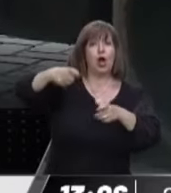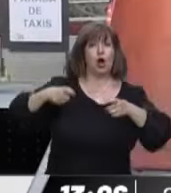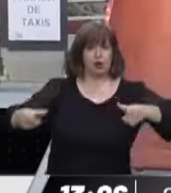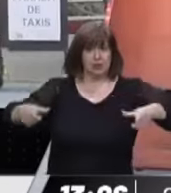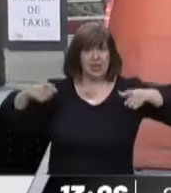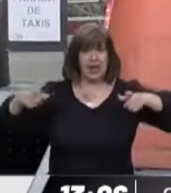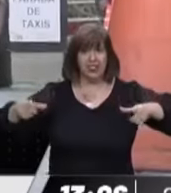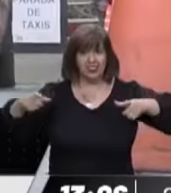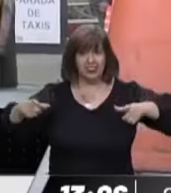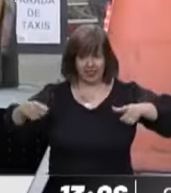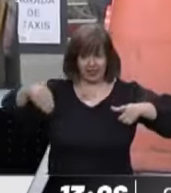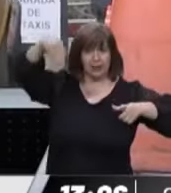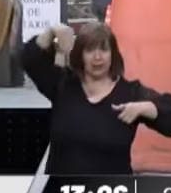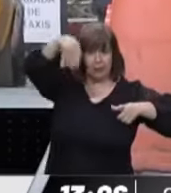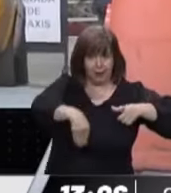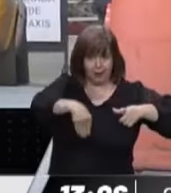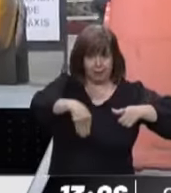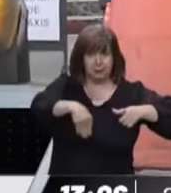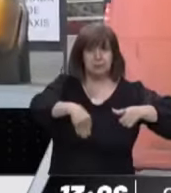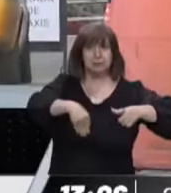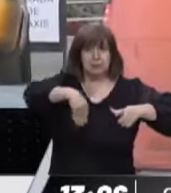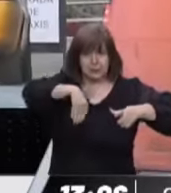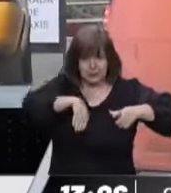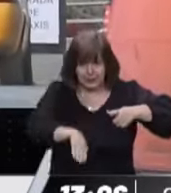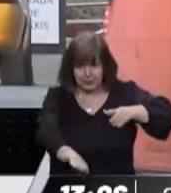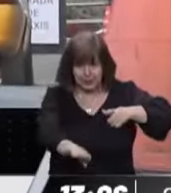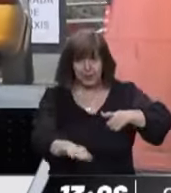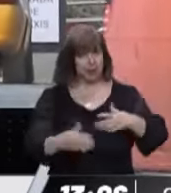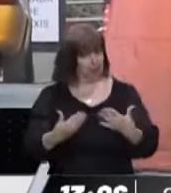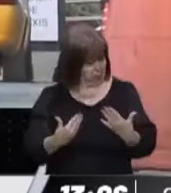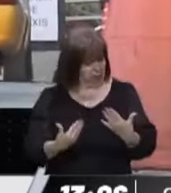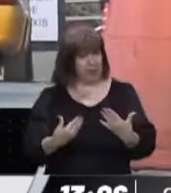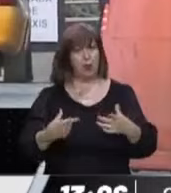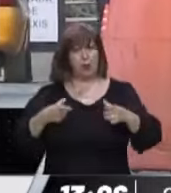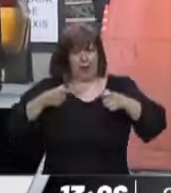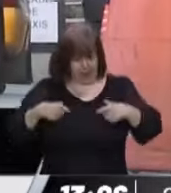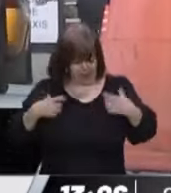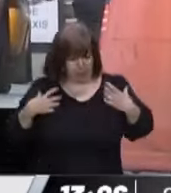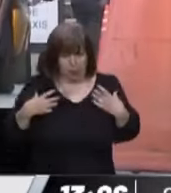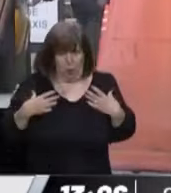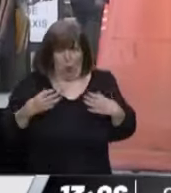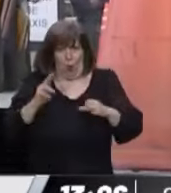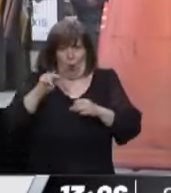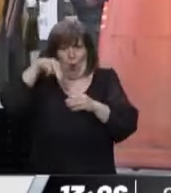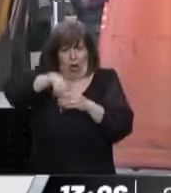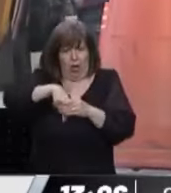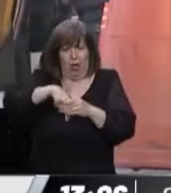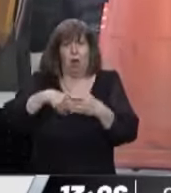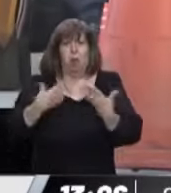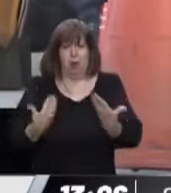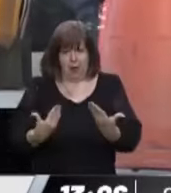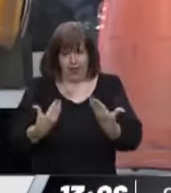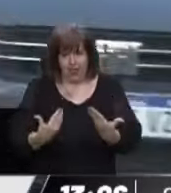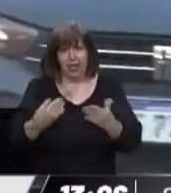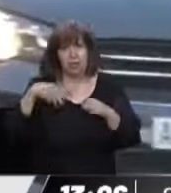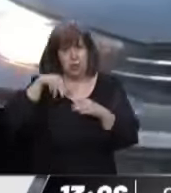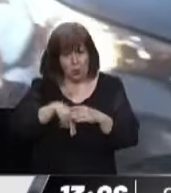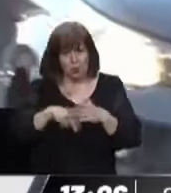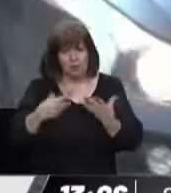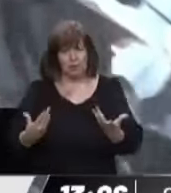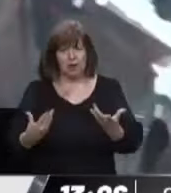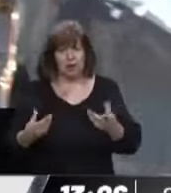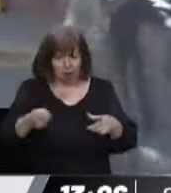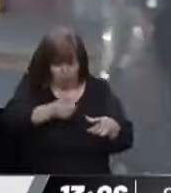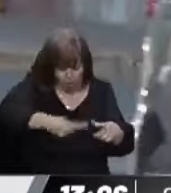un vehículo que tiene un agujero en el piso a través del cual puede pasar una persona. Porque si lo que vas a trasladar en ese